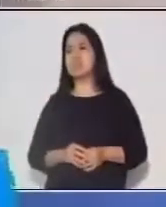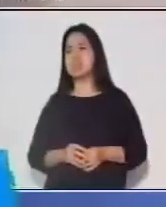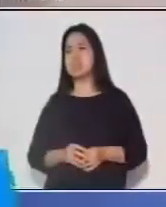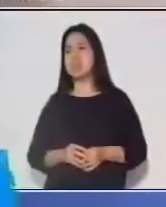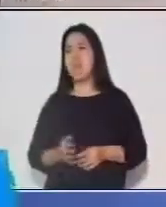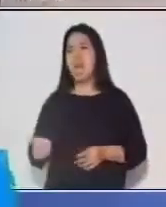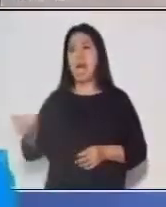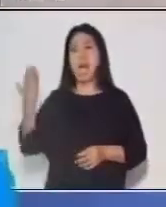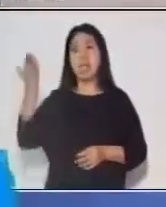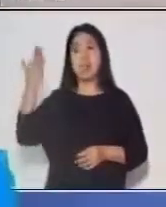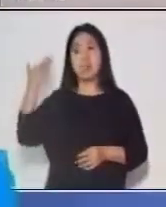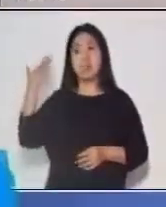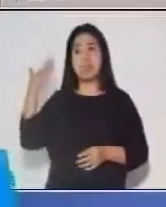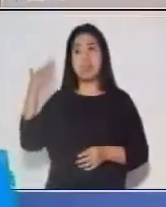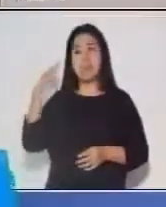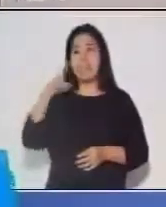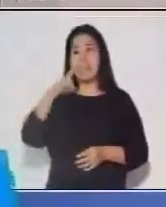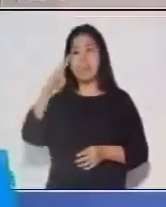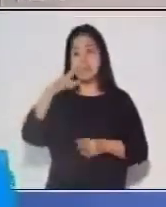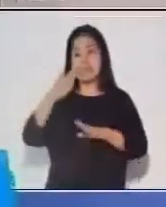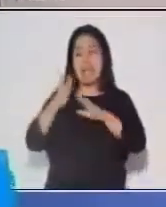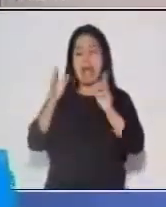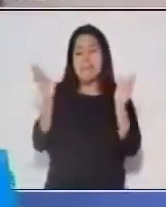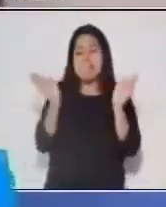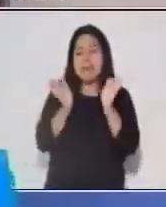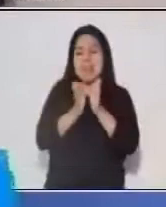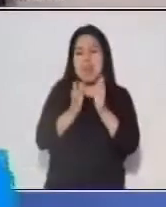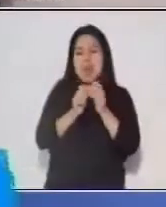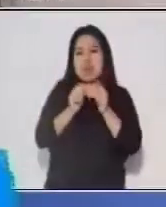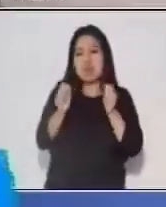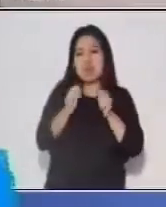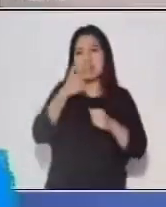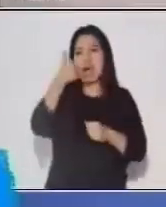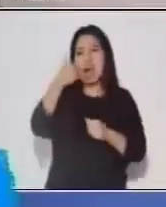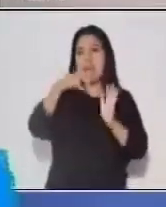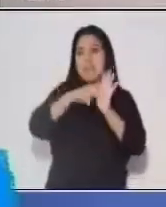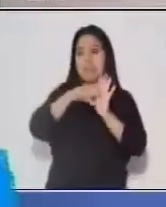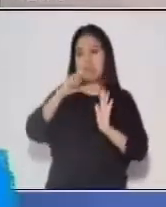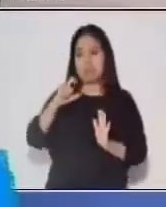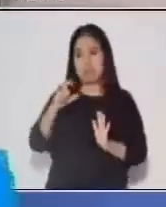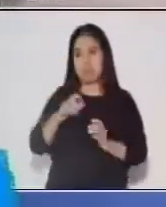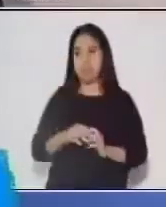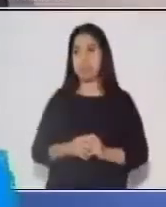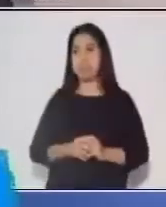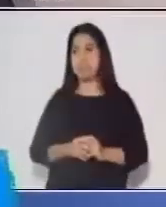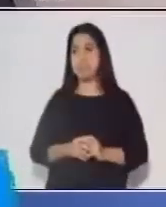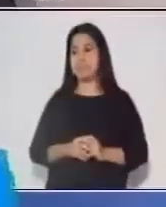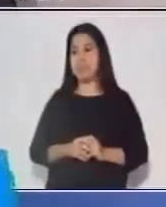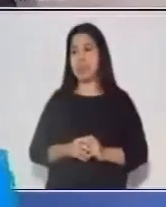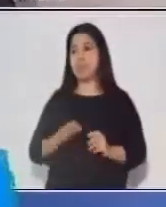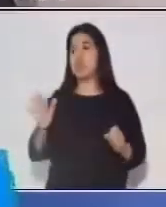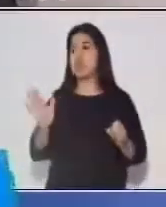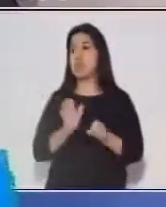Anteriormente vimos que la menor distancia es A menos C. Sería